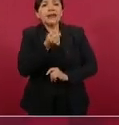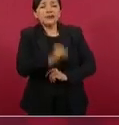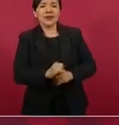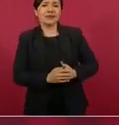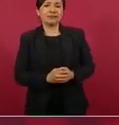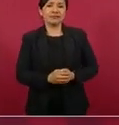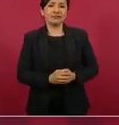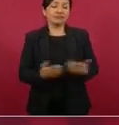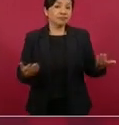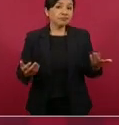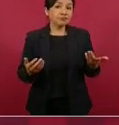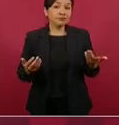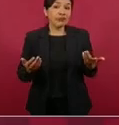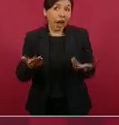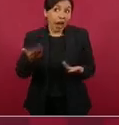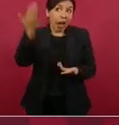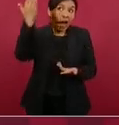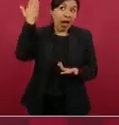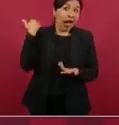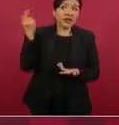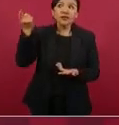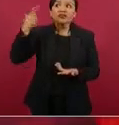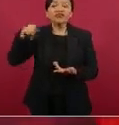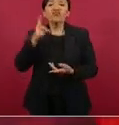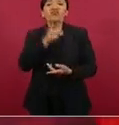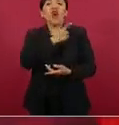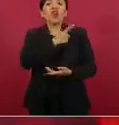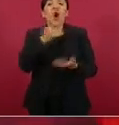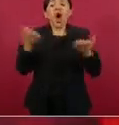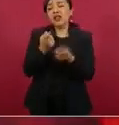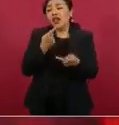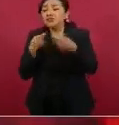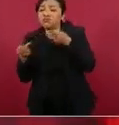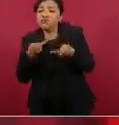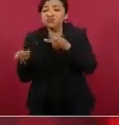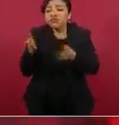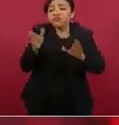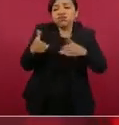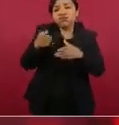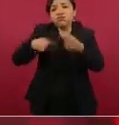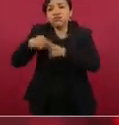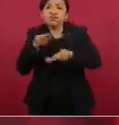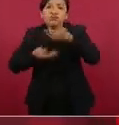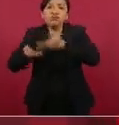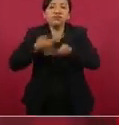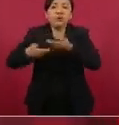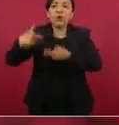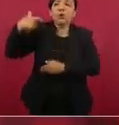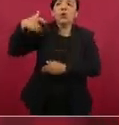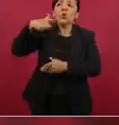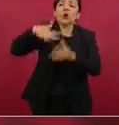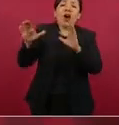había. Antes ellos resolvían, ellos, la élite,